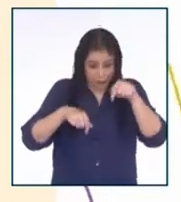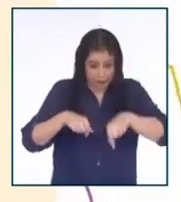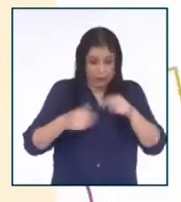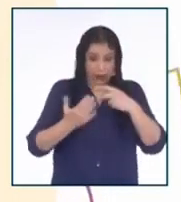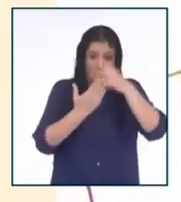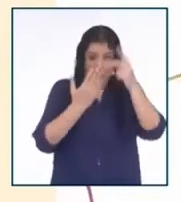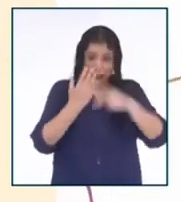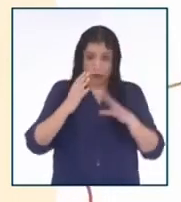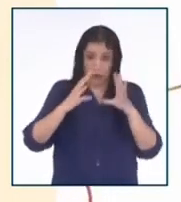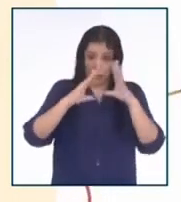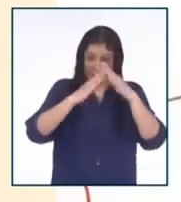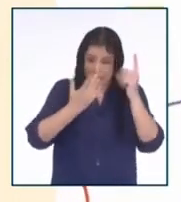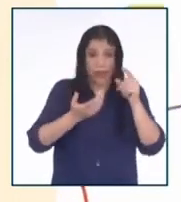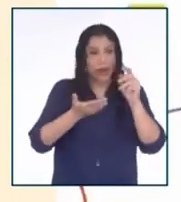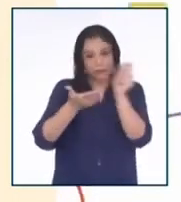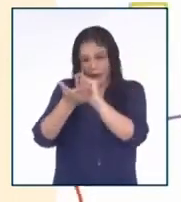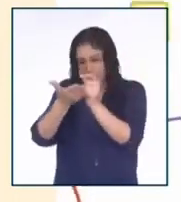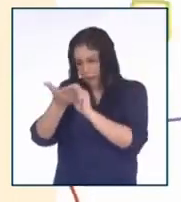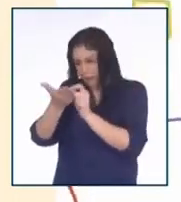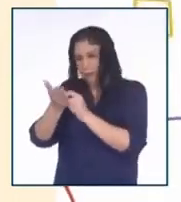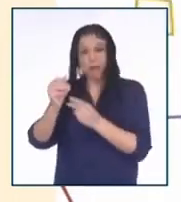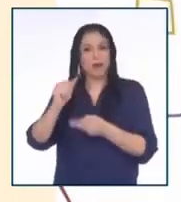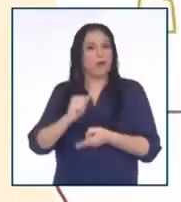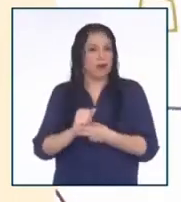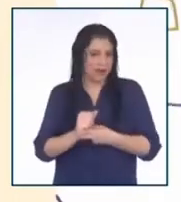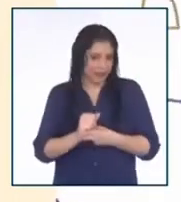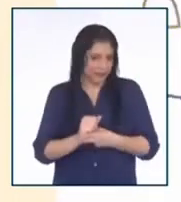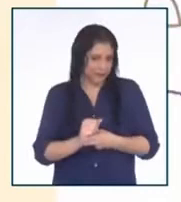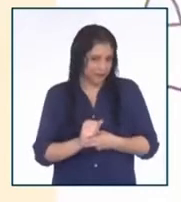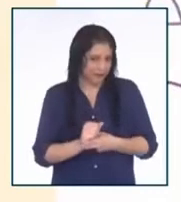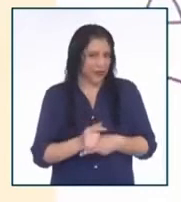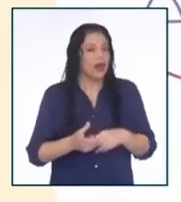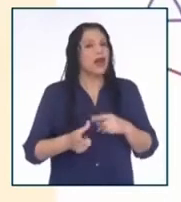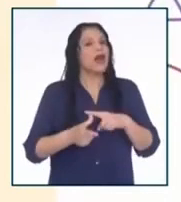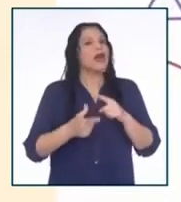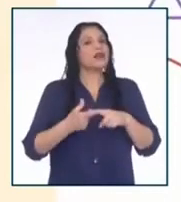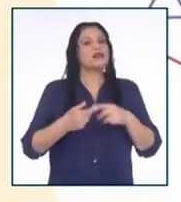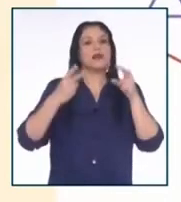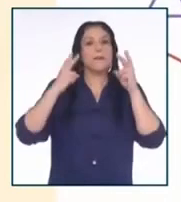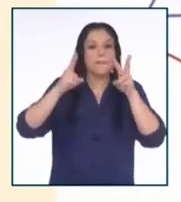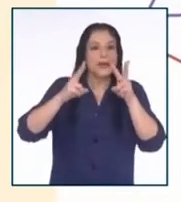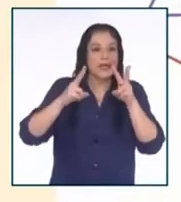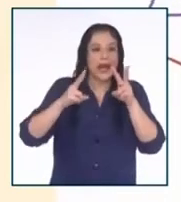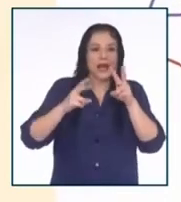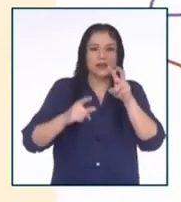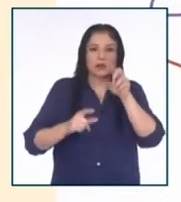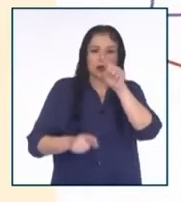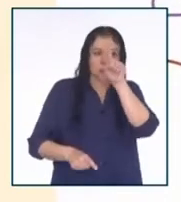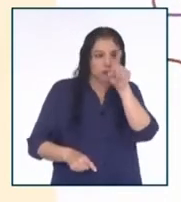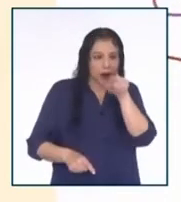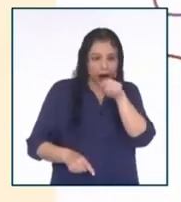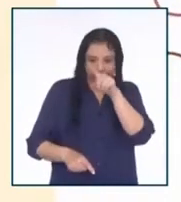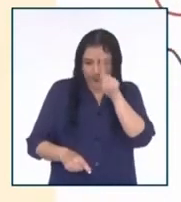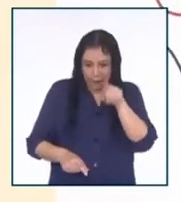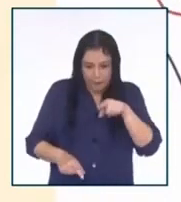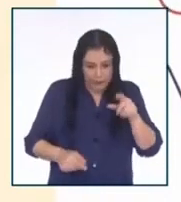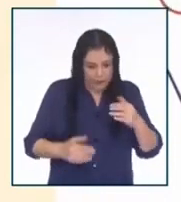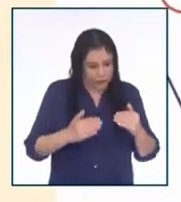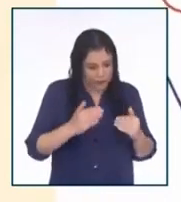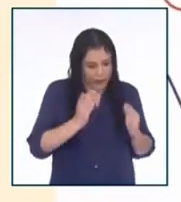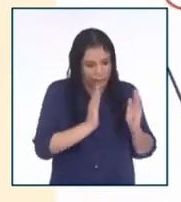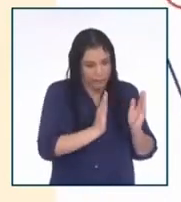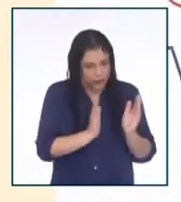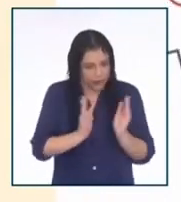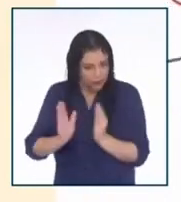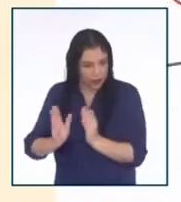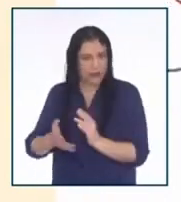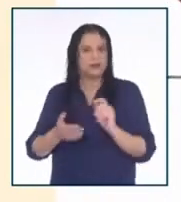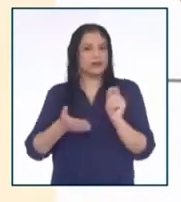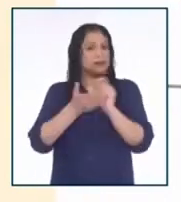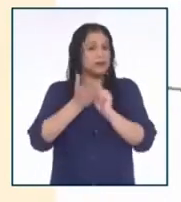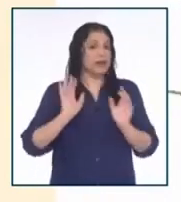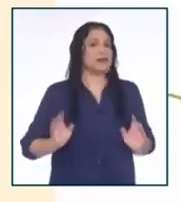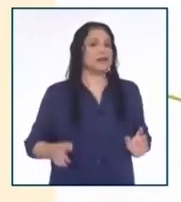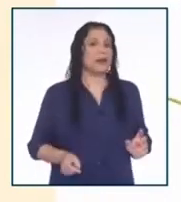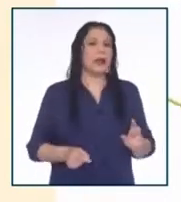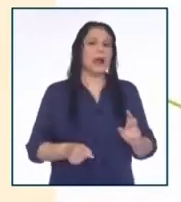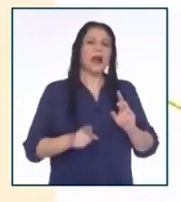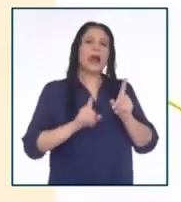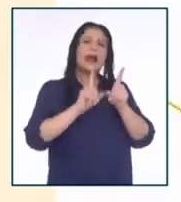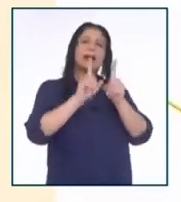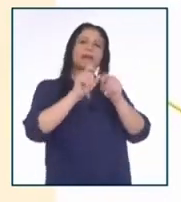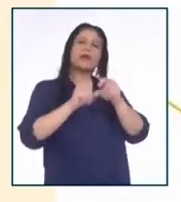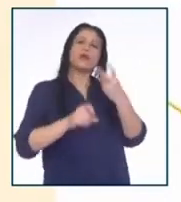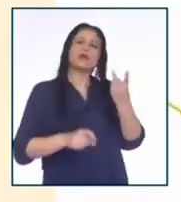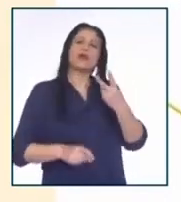realizamos en Aprendo en Casa. Entonces, mirando este gráfico sobre la planificación del texto, Junior